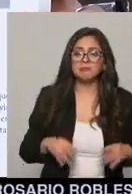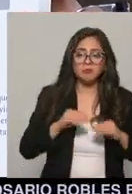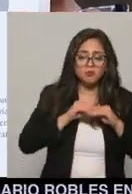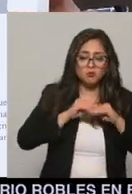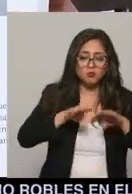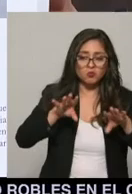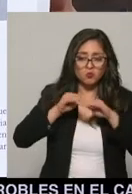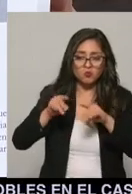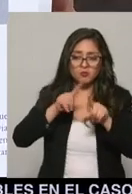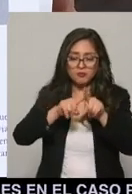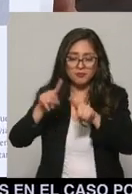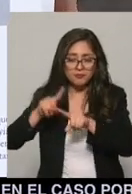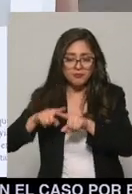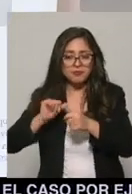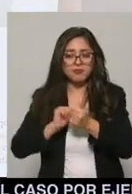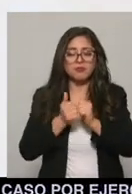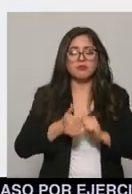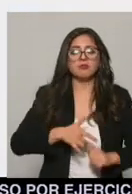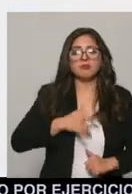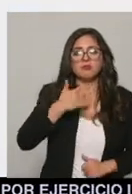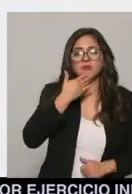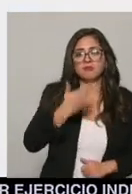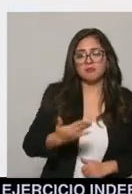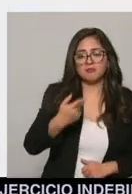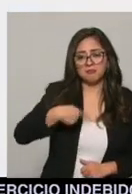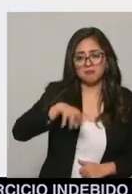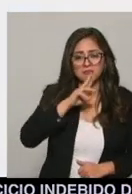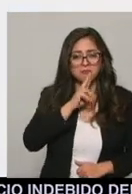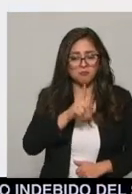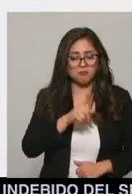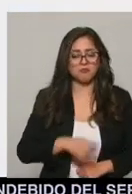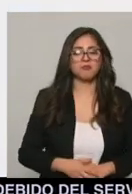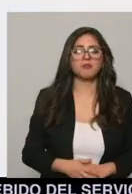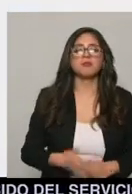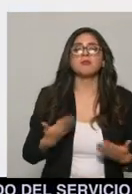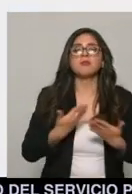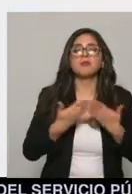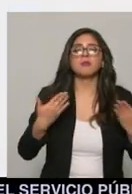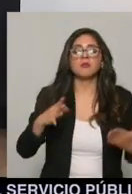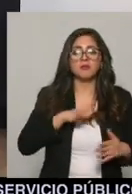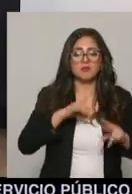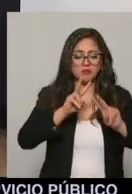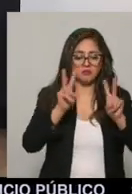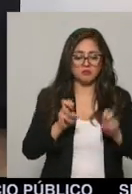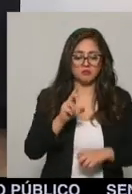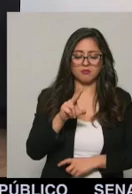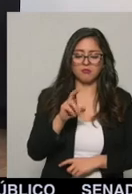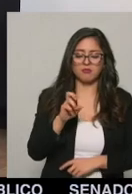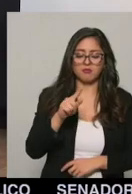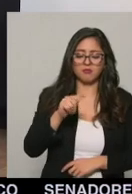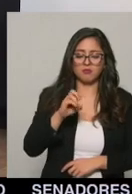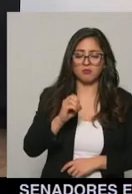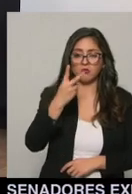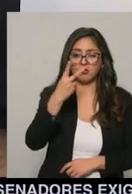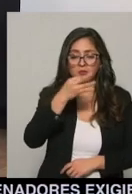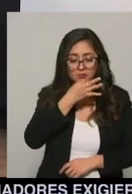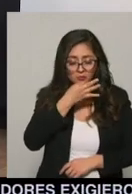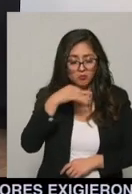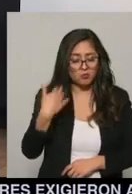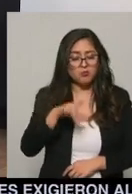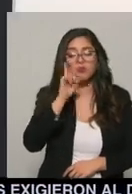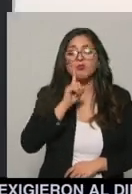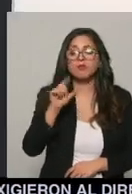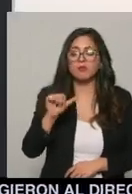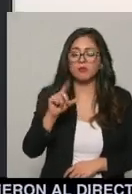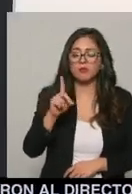son mayores. No, y además hay un documental que se llama Reto, de 2 minutos, de Adriana Negrete. O sea, estamos viendo muchísimo